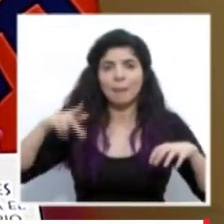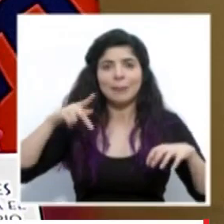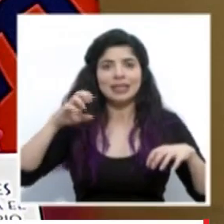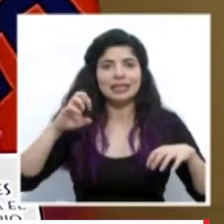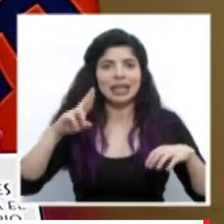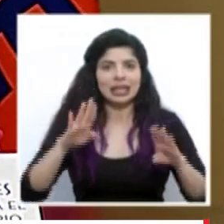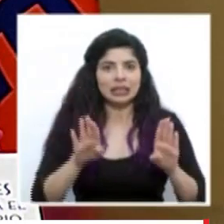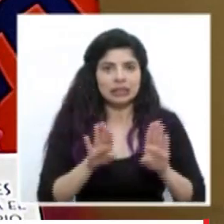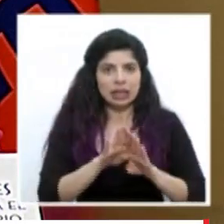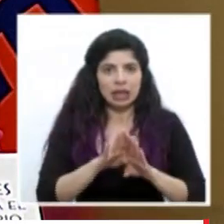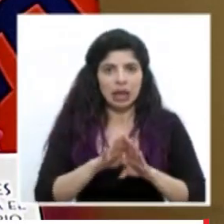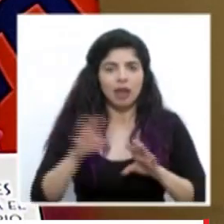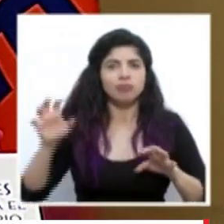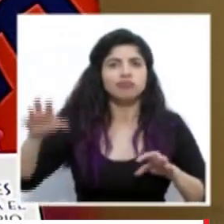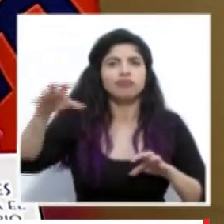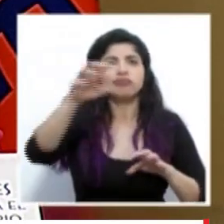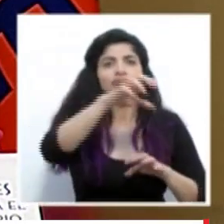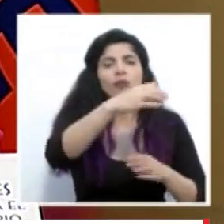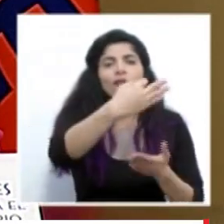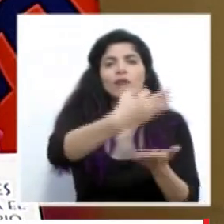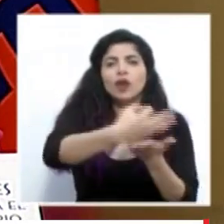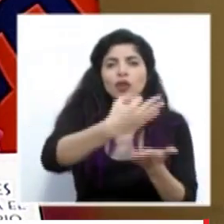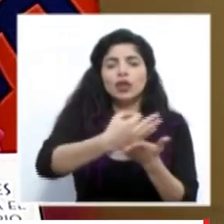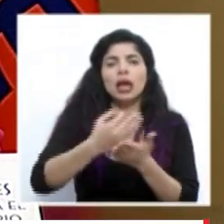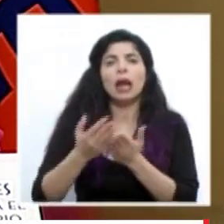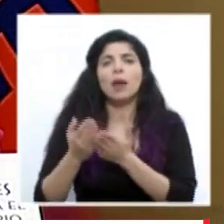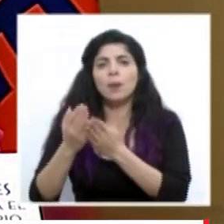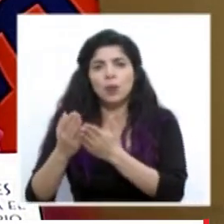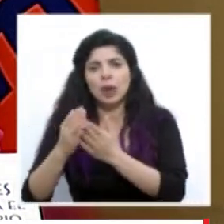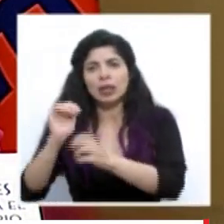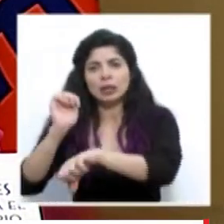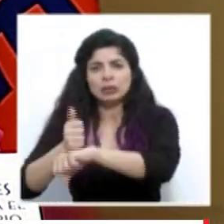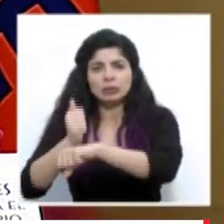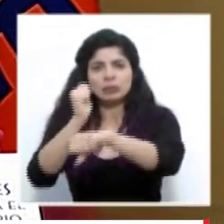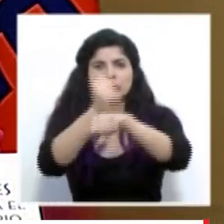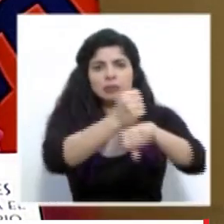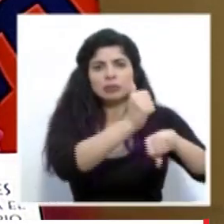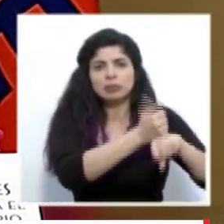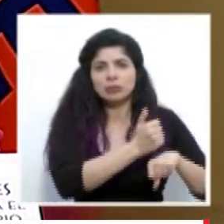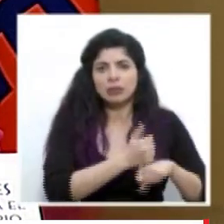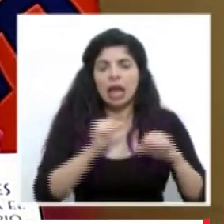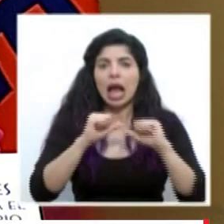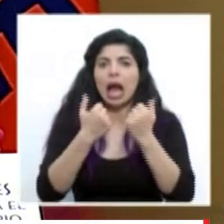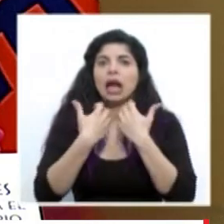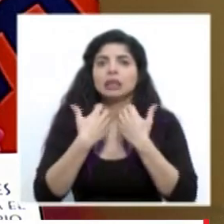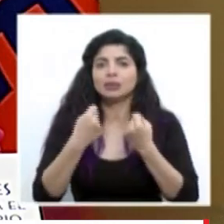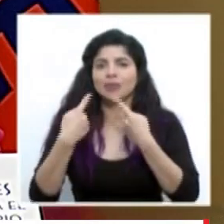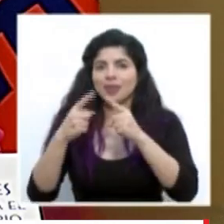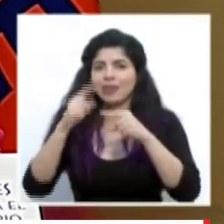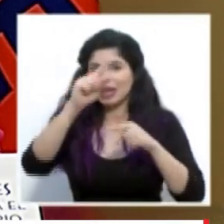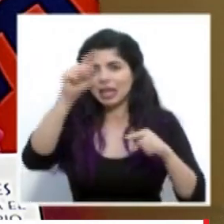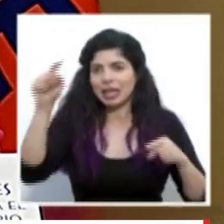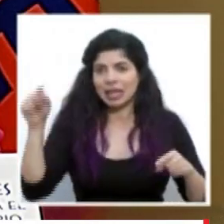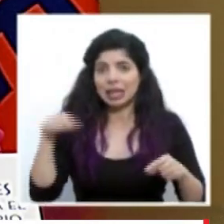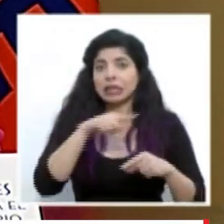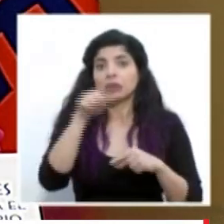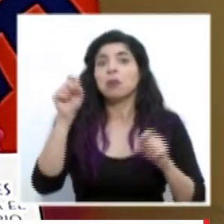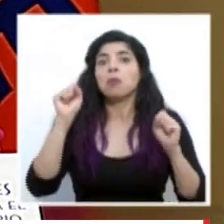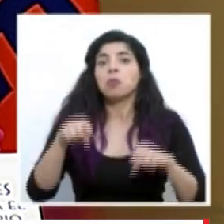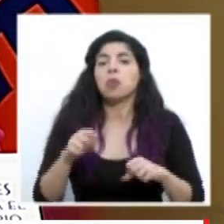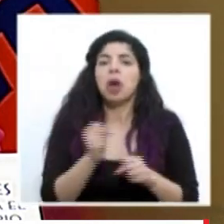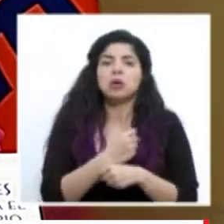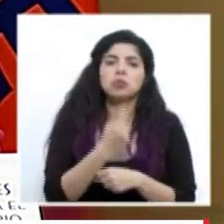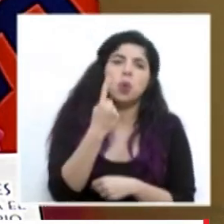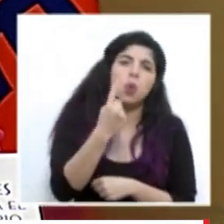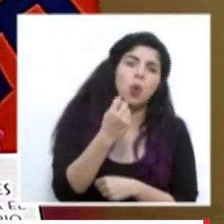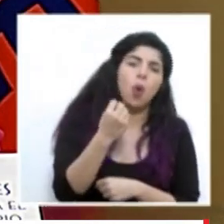PCR cerrado en todo el país, en fronteras, en puertos y en diferentes áreas de salud y laboratorios, que pueden hacer de 1 a